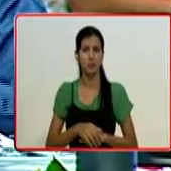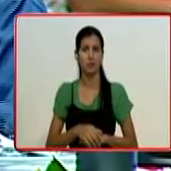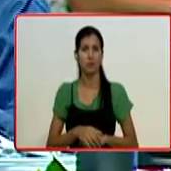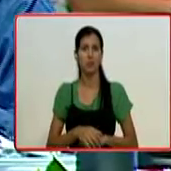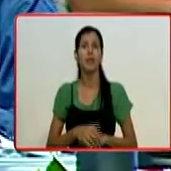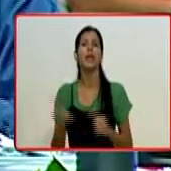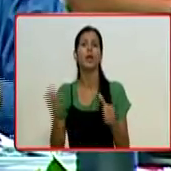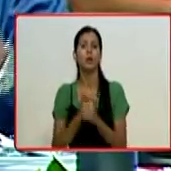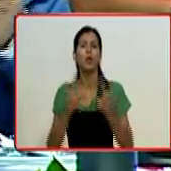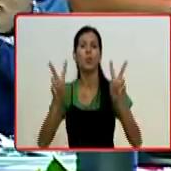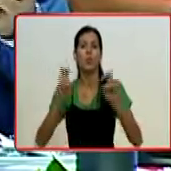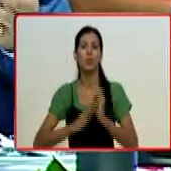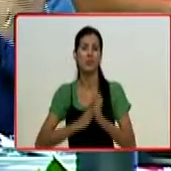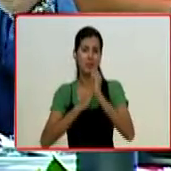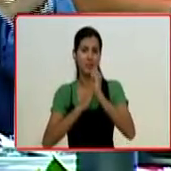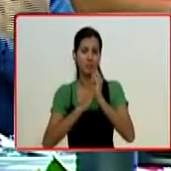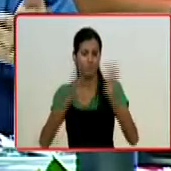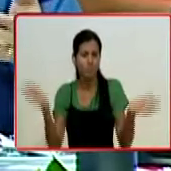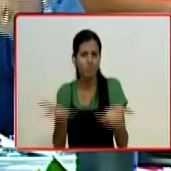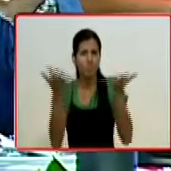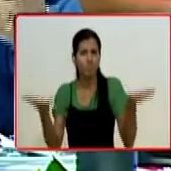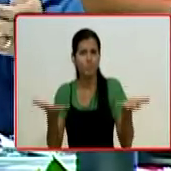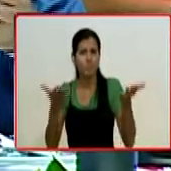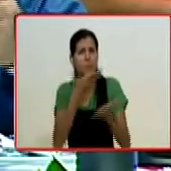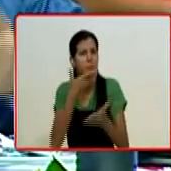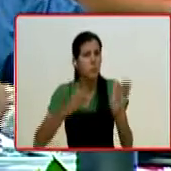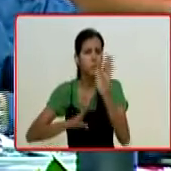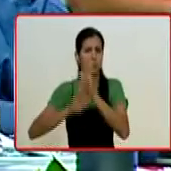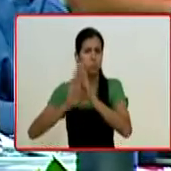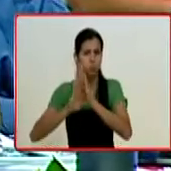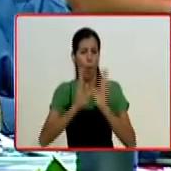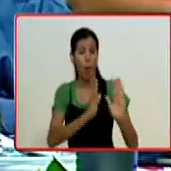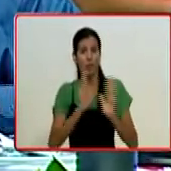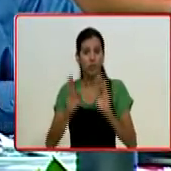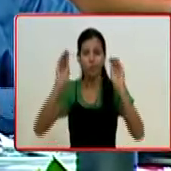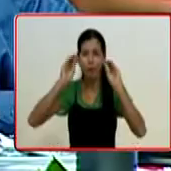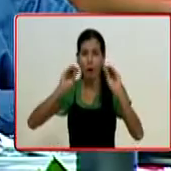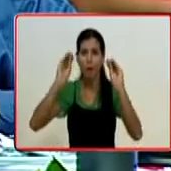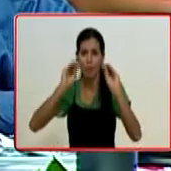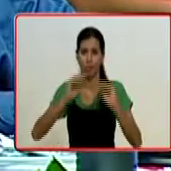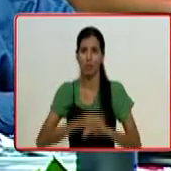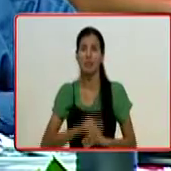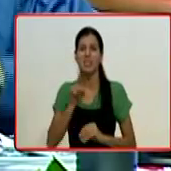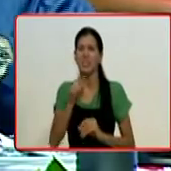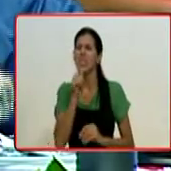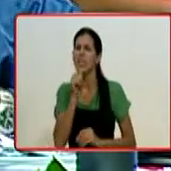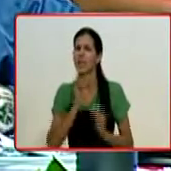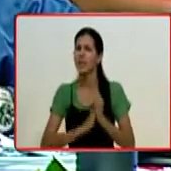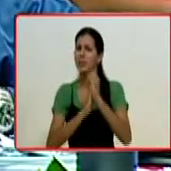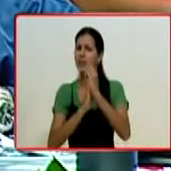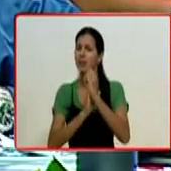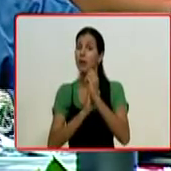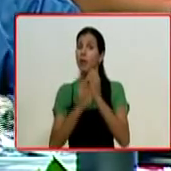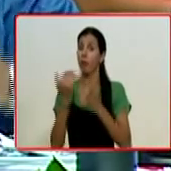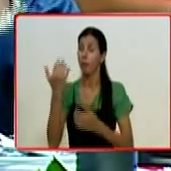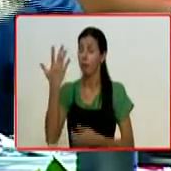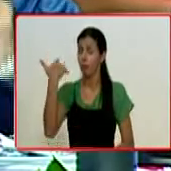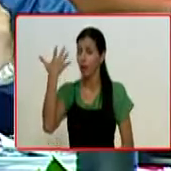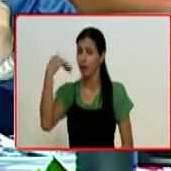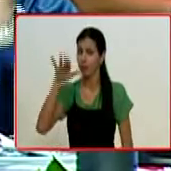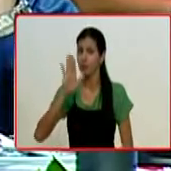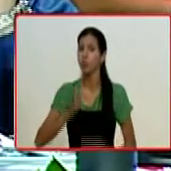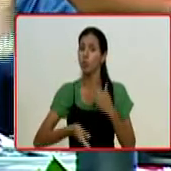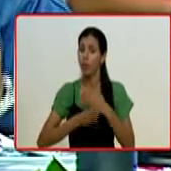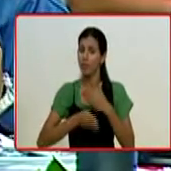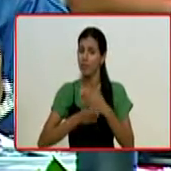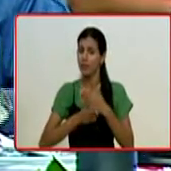líder que lo levantó, lo dignificó, lo organizó, lo formó. Ese líder fue... Y sigue